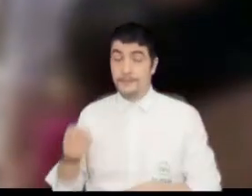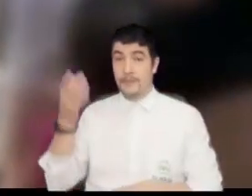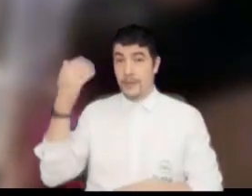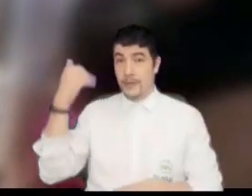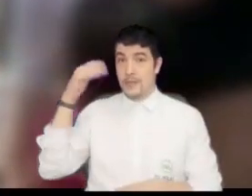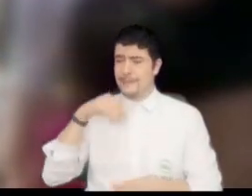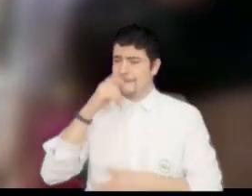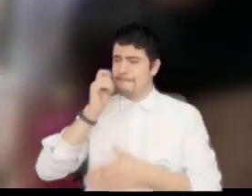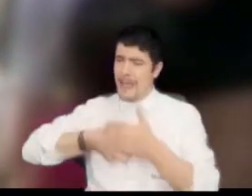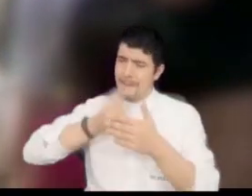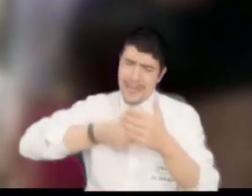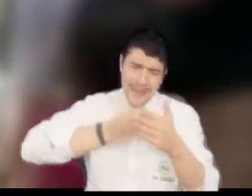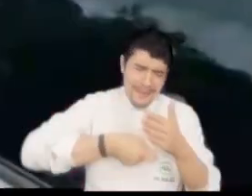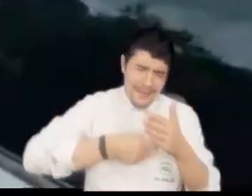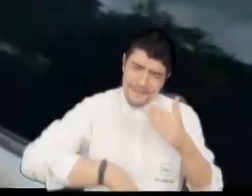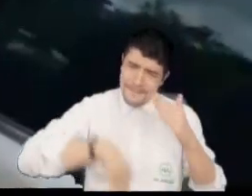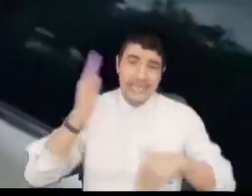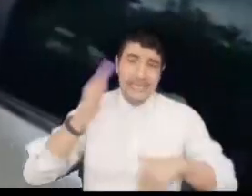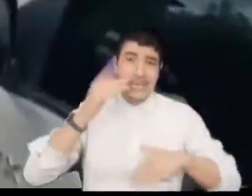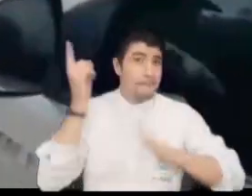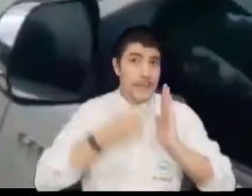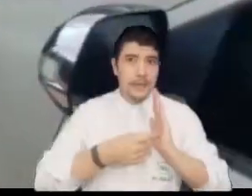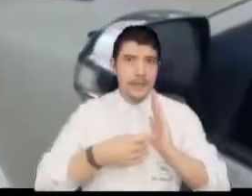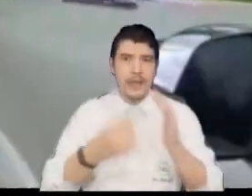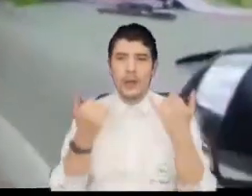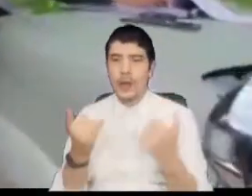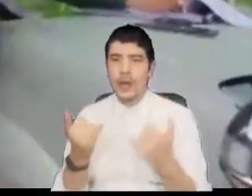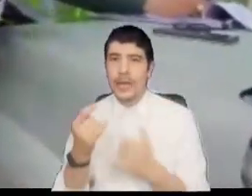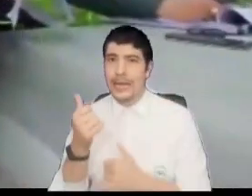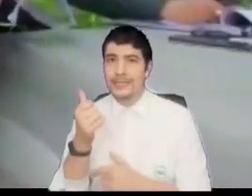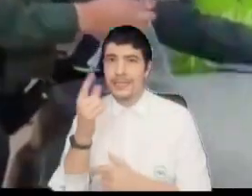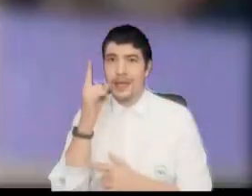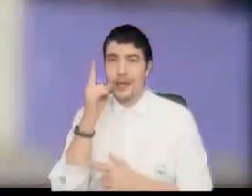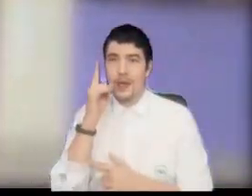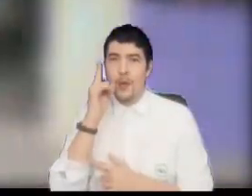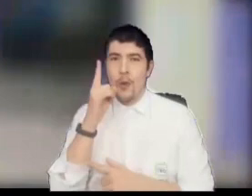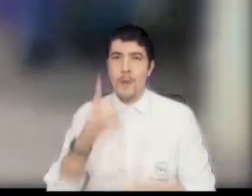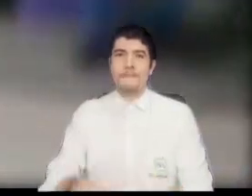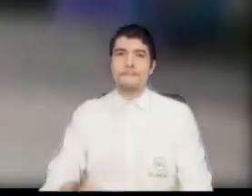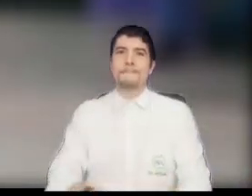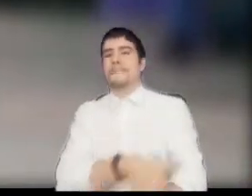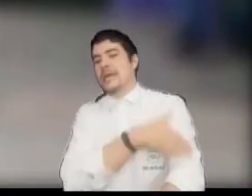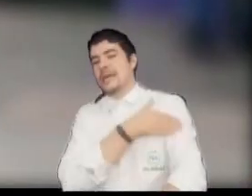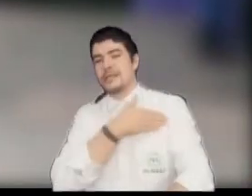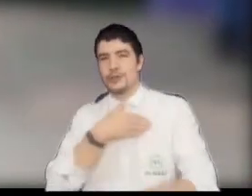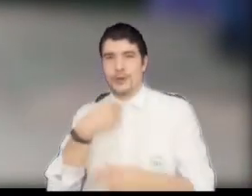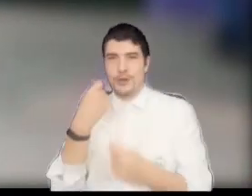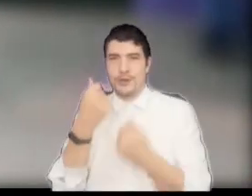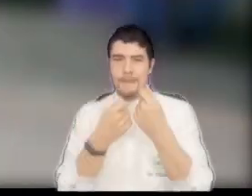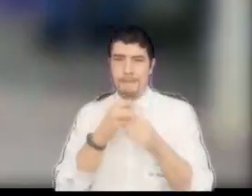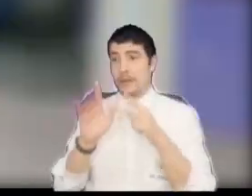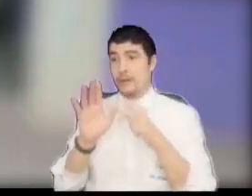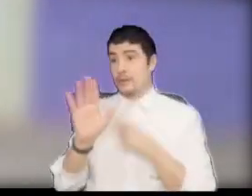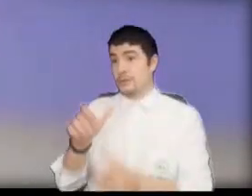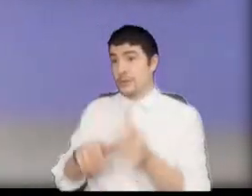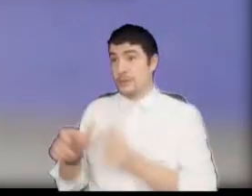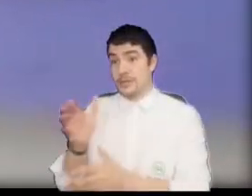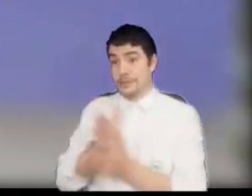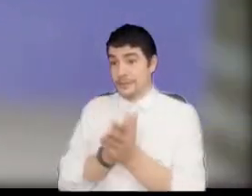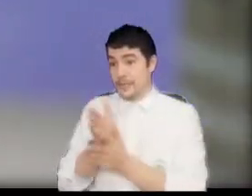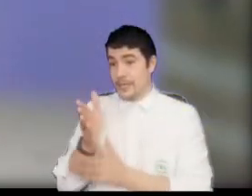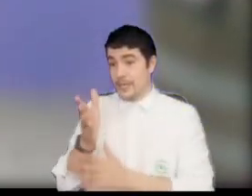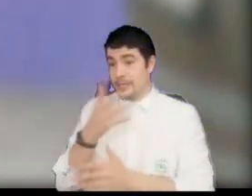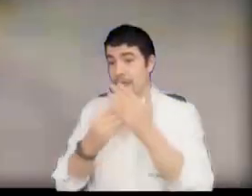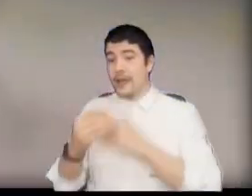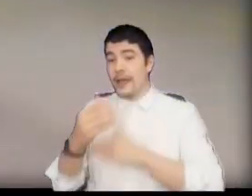han aplicado, esto ya se acercan al millón de pesos. Aún así, las personas siguen violando el toque de queda decretado por el gobernador de